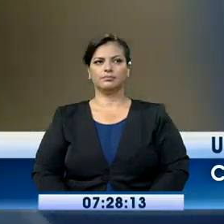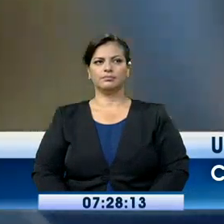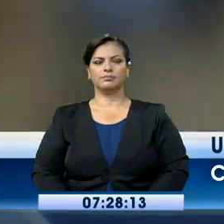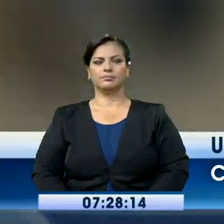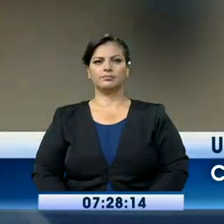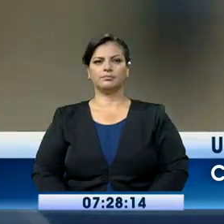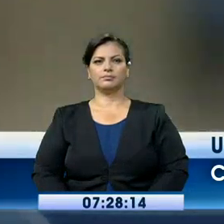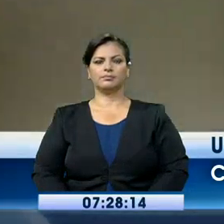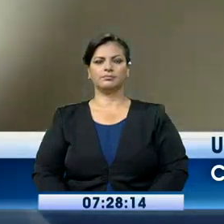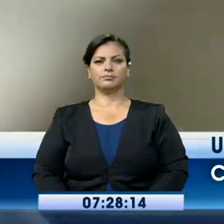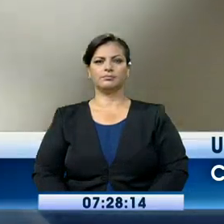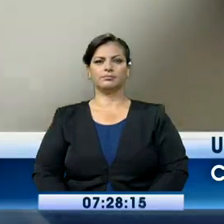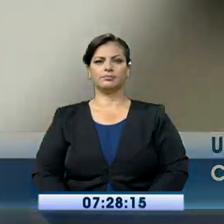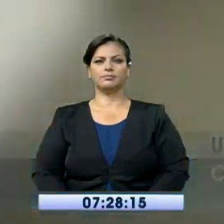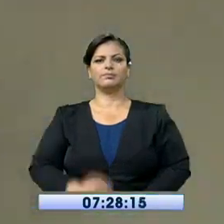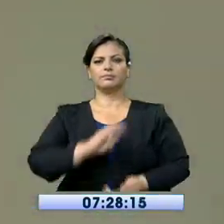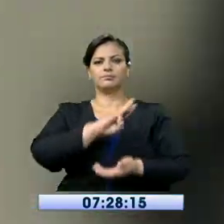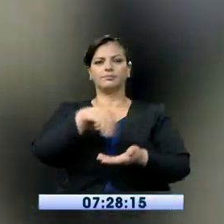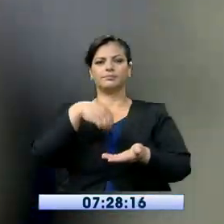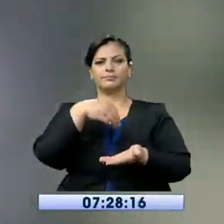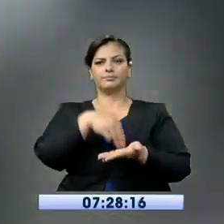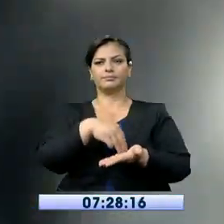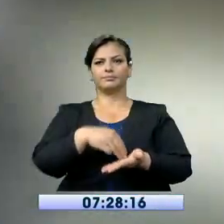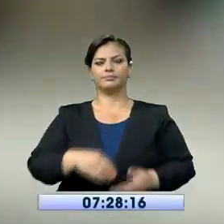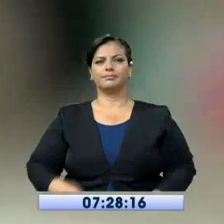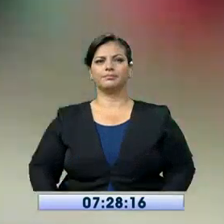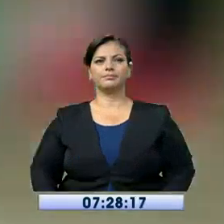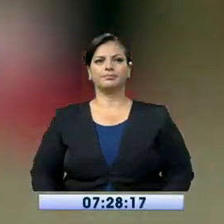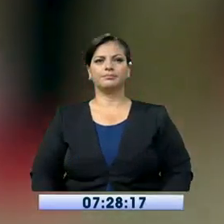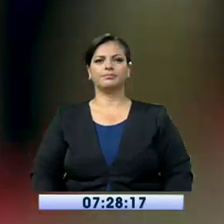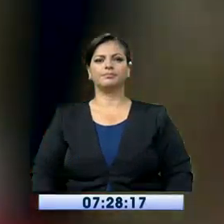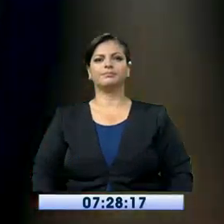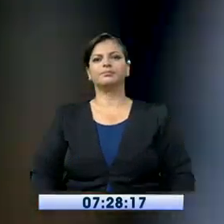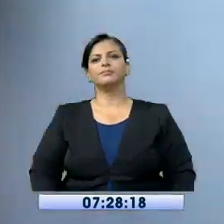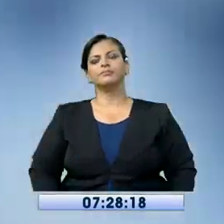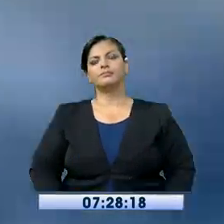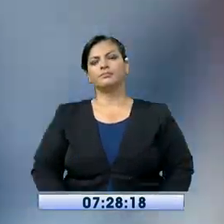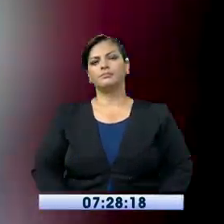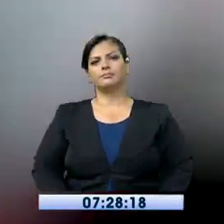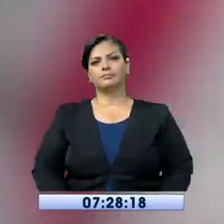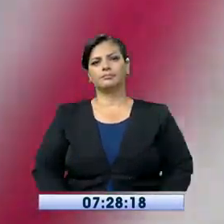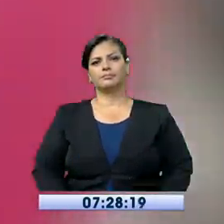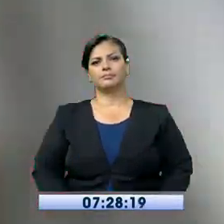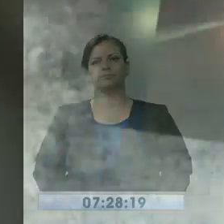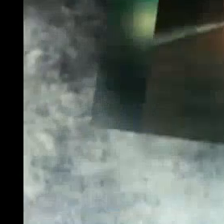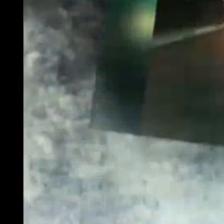Vamos, hermano. Desde la provincia de Manabí informó Johnny Armendáriz.